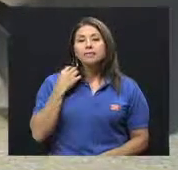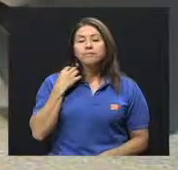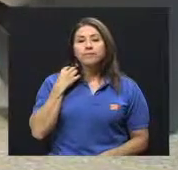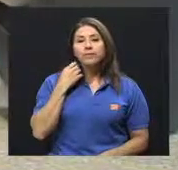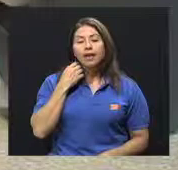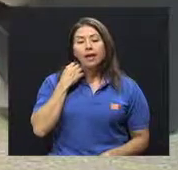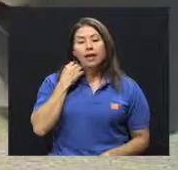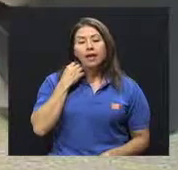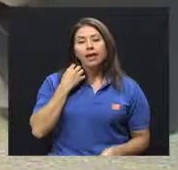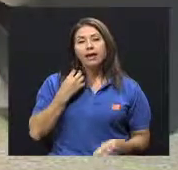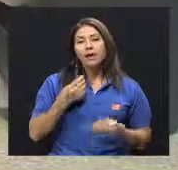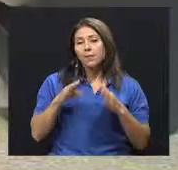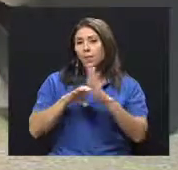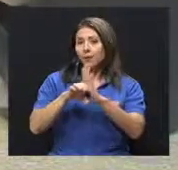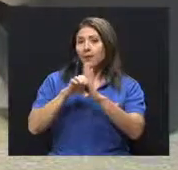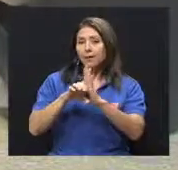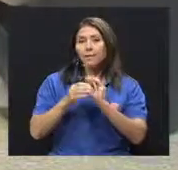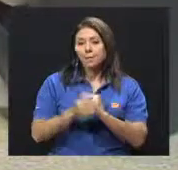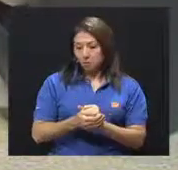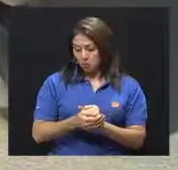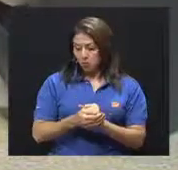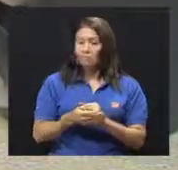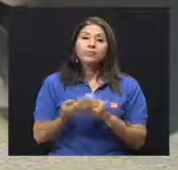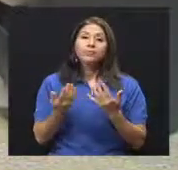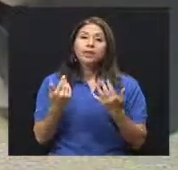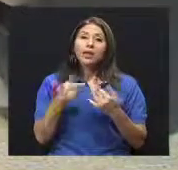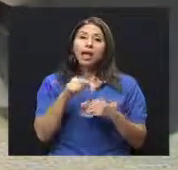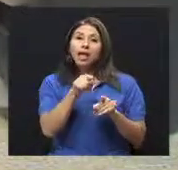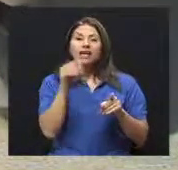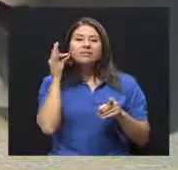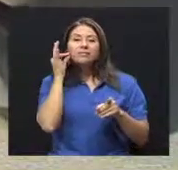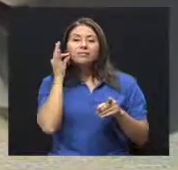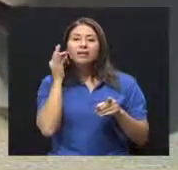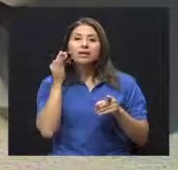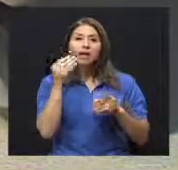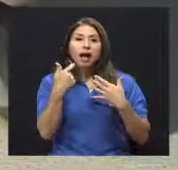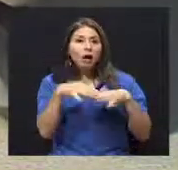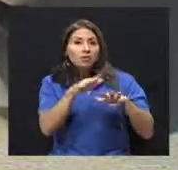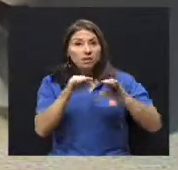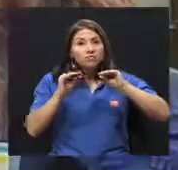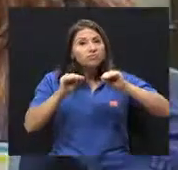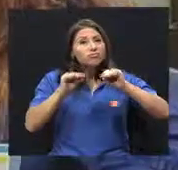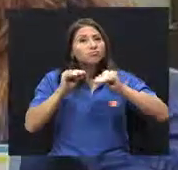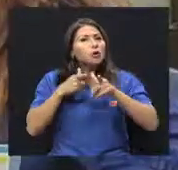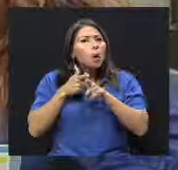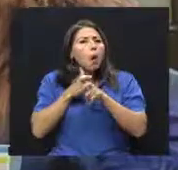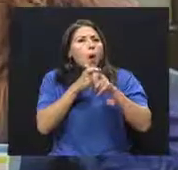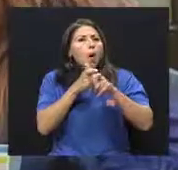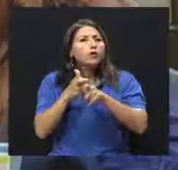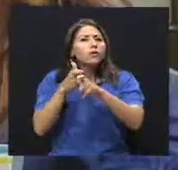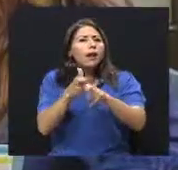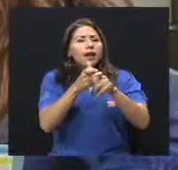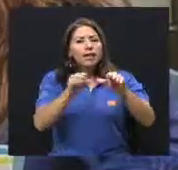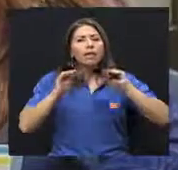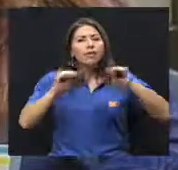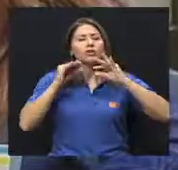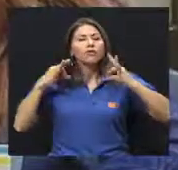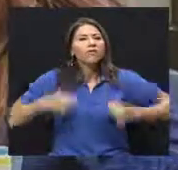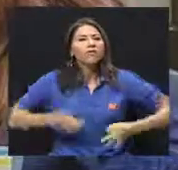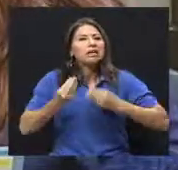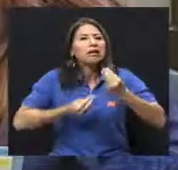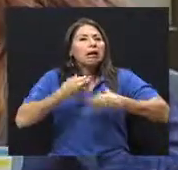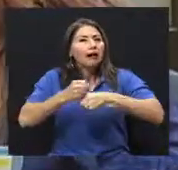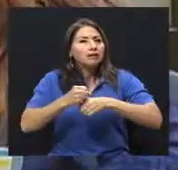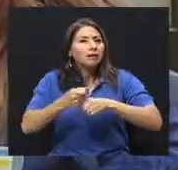también ahora, las clases que les dan, por ejemplo, en tu caso, Jimena, dan clases así de correr, de educación física, ¿qué los ponen a hacer? Porque a veces